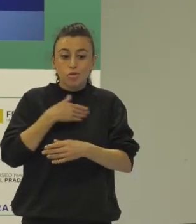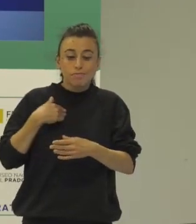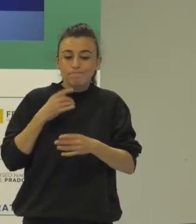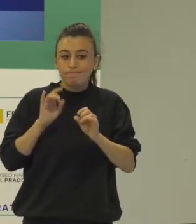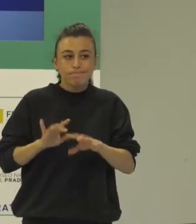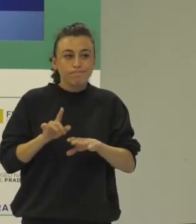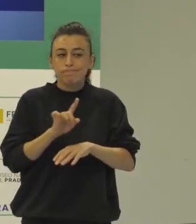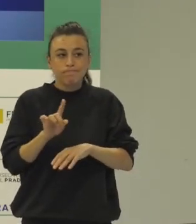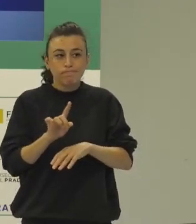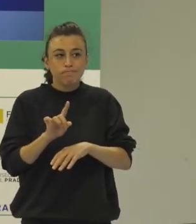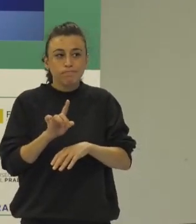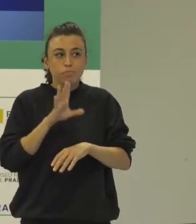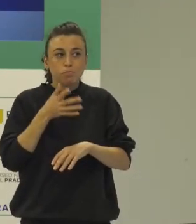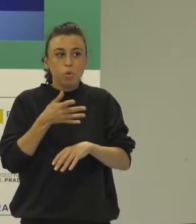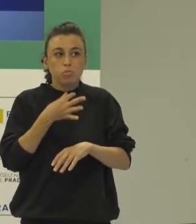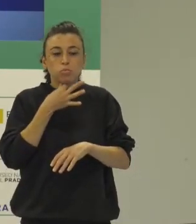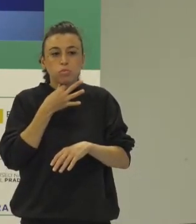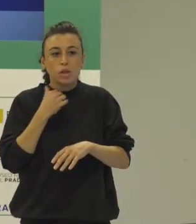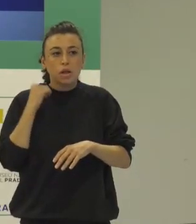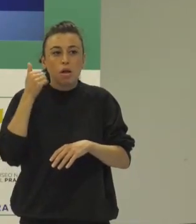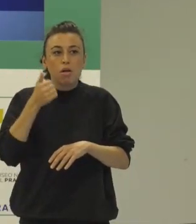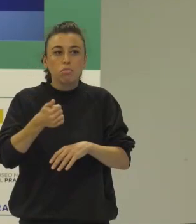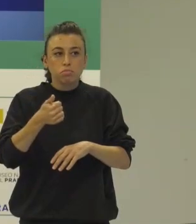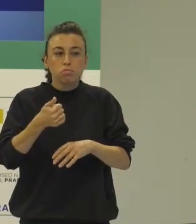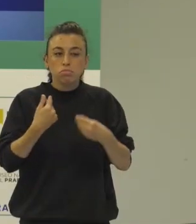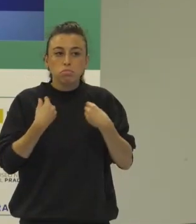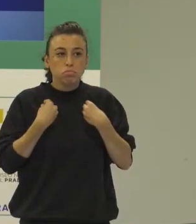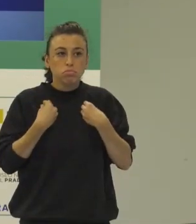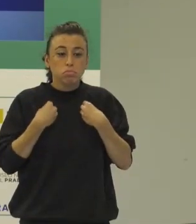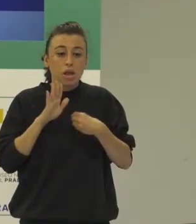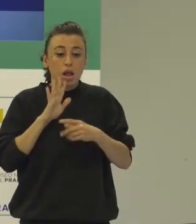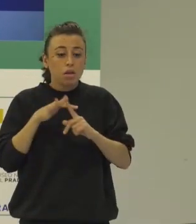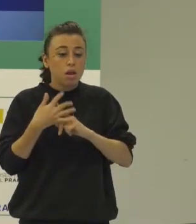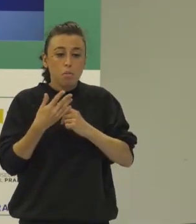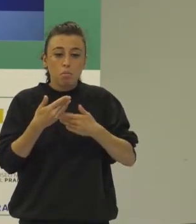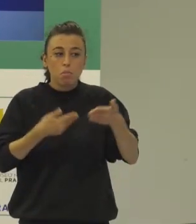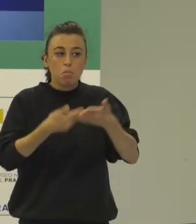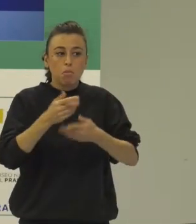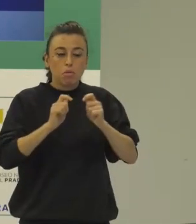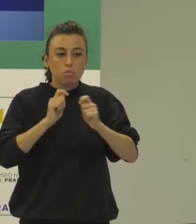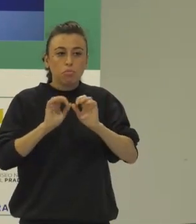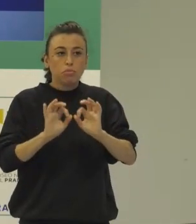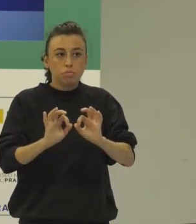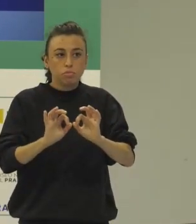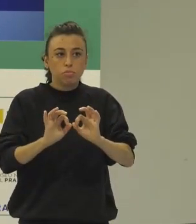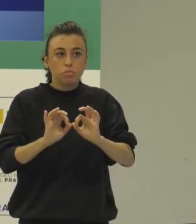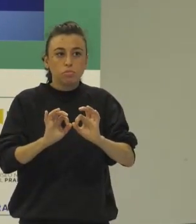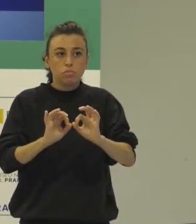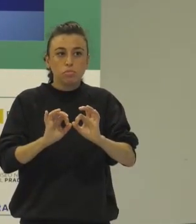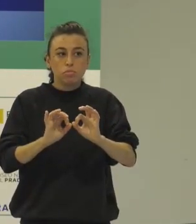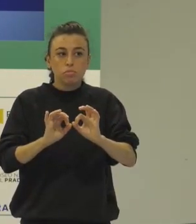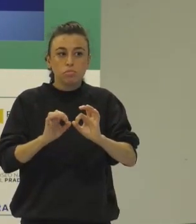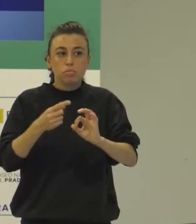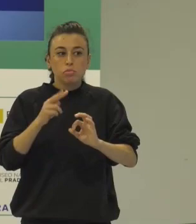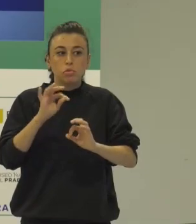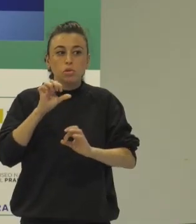décadas estamos viviendo y en este caso el periodismo. Guatemala en realidad, a pesar de que